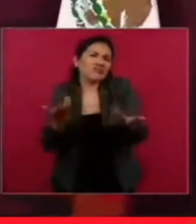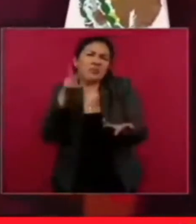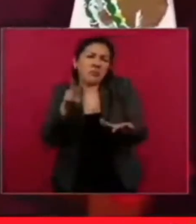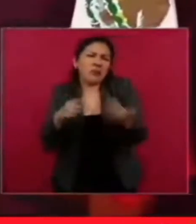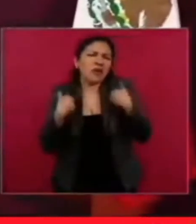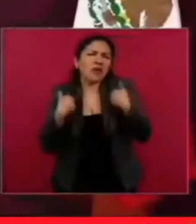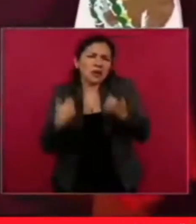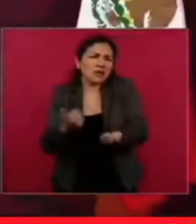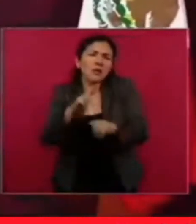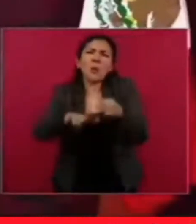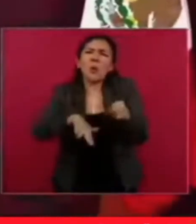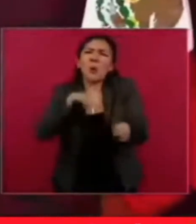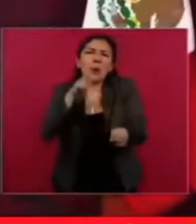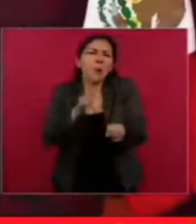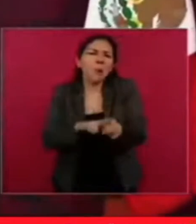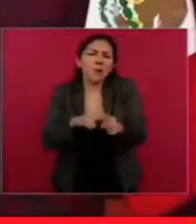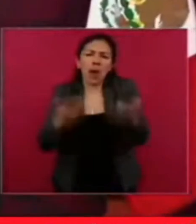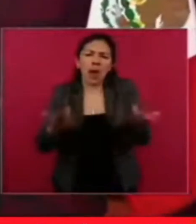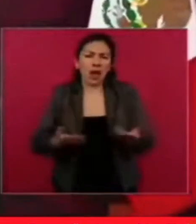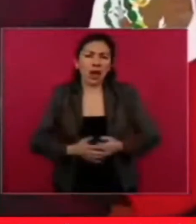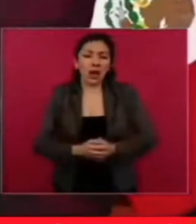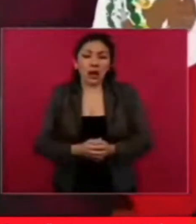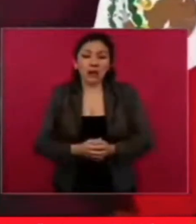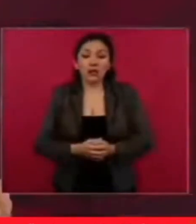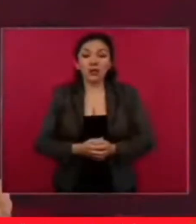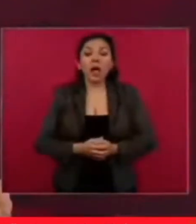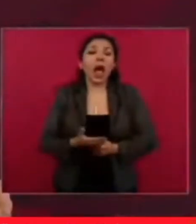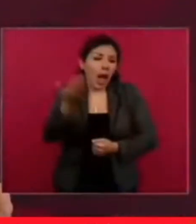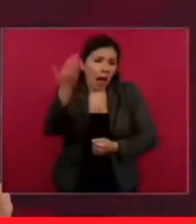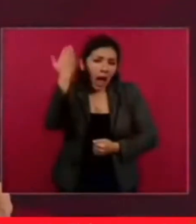lógico. Si se acostumbraron